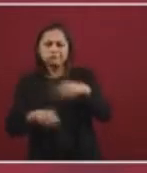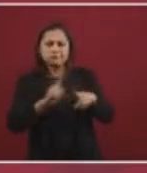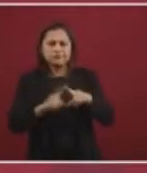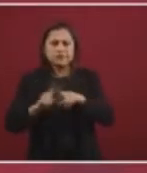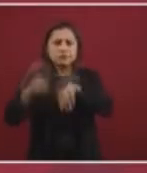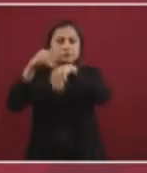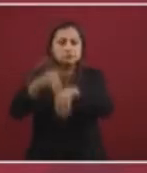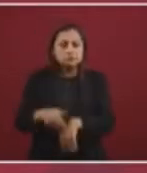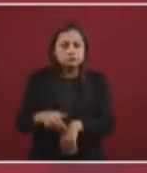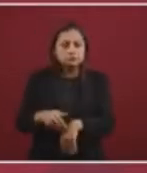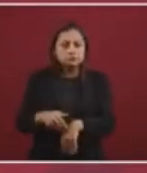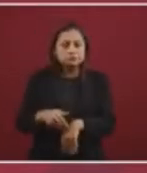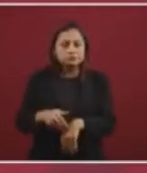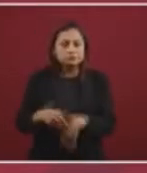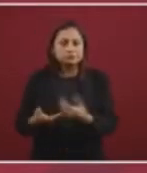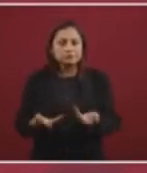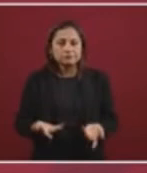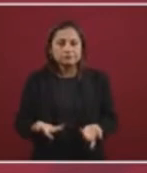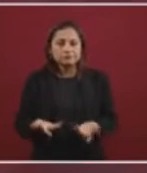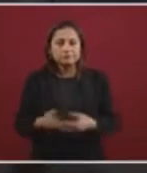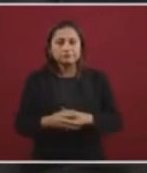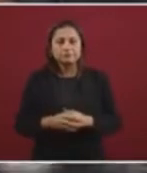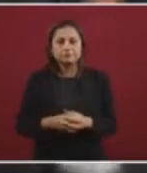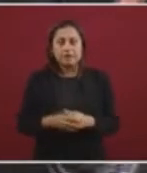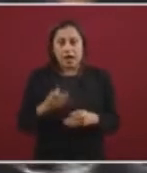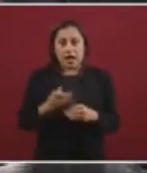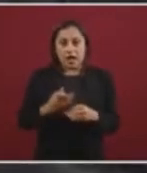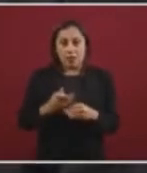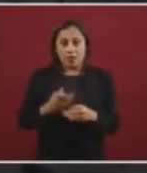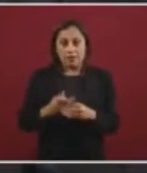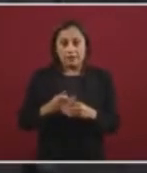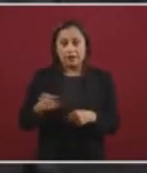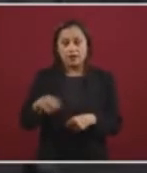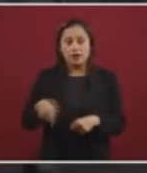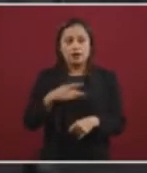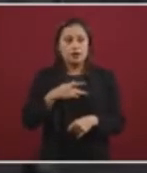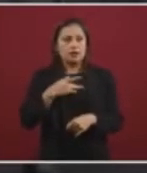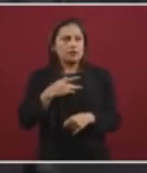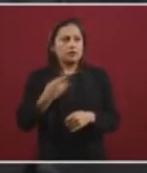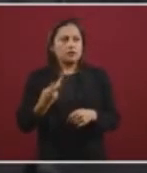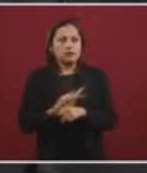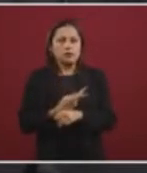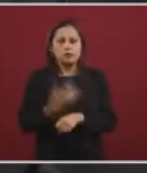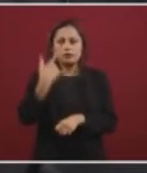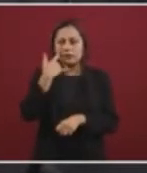pues no se siente cómoda, porque ya es otra la situación.